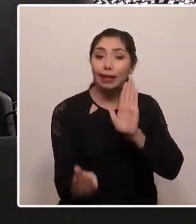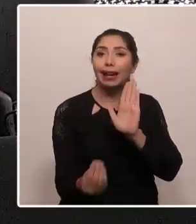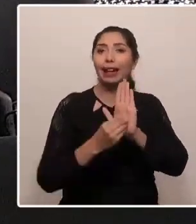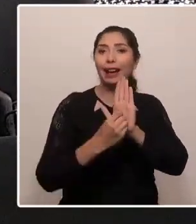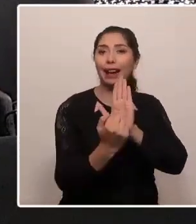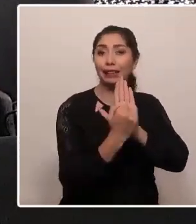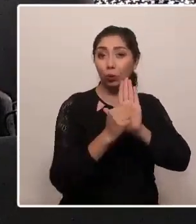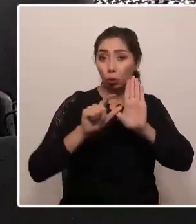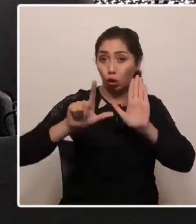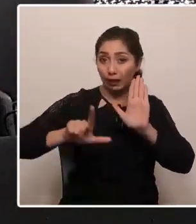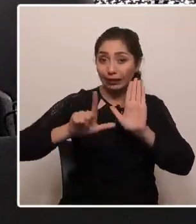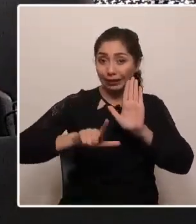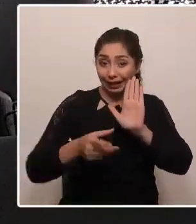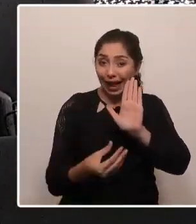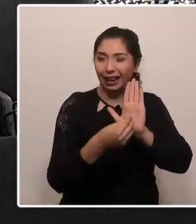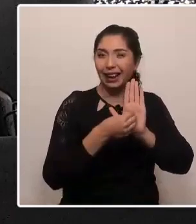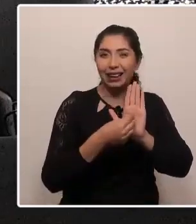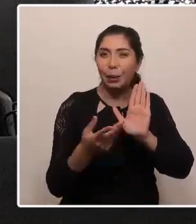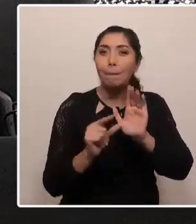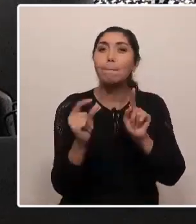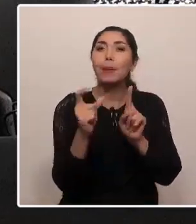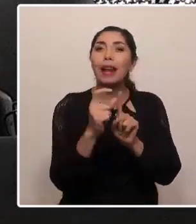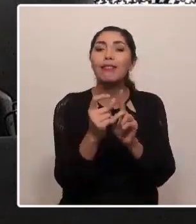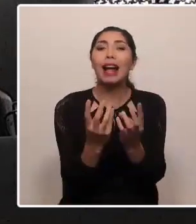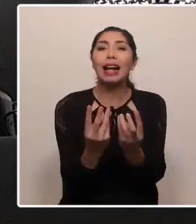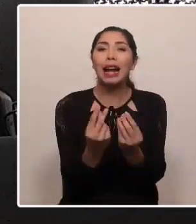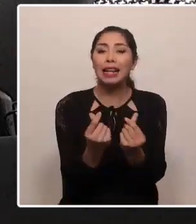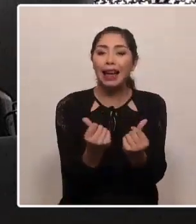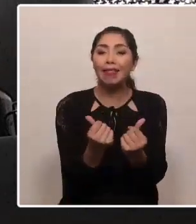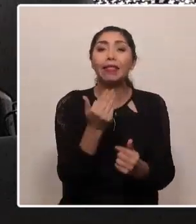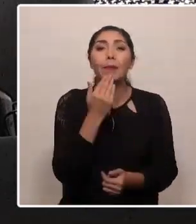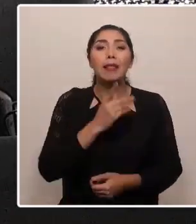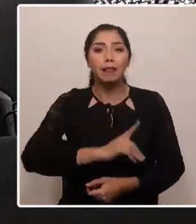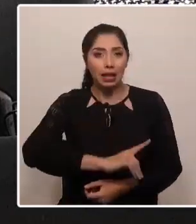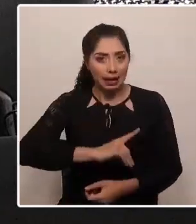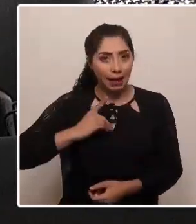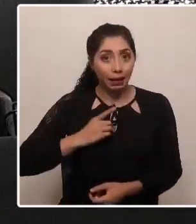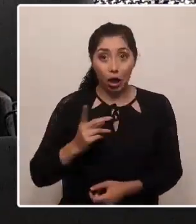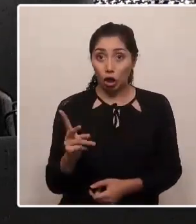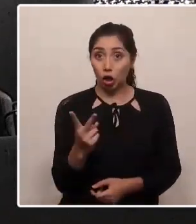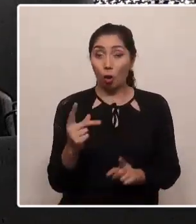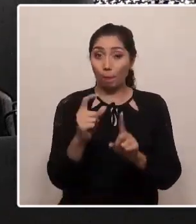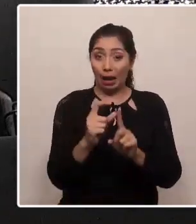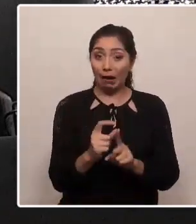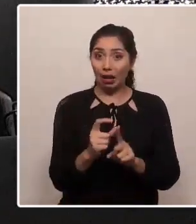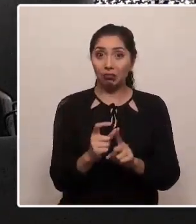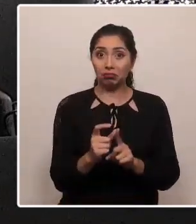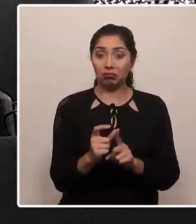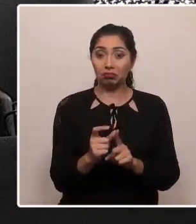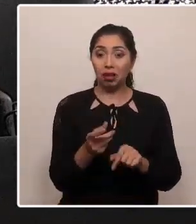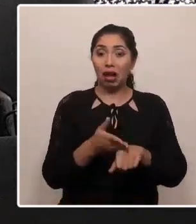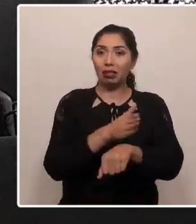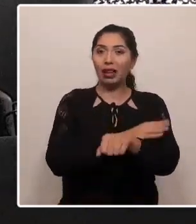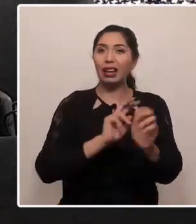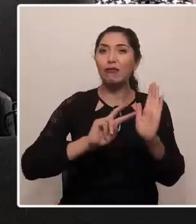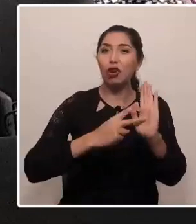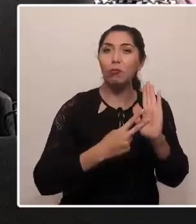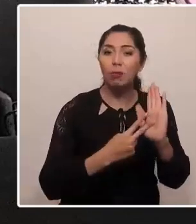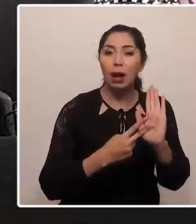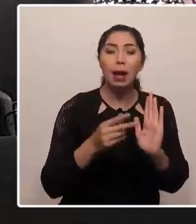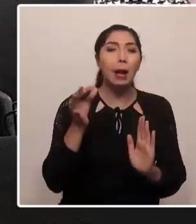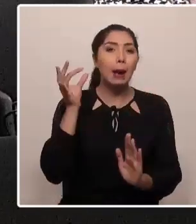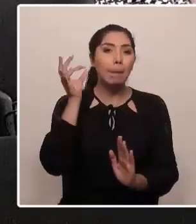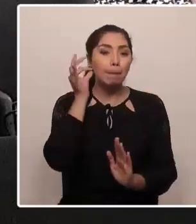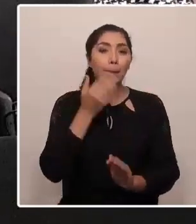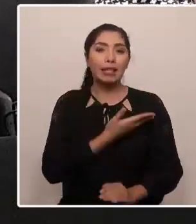17, en materia de educación, la palabra calidad y dignidad. Ambas ausentes de la última reforma de la presidenta Bachelet, que transformó la vida